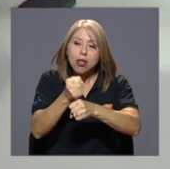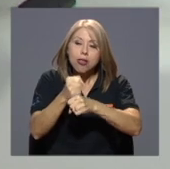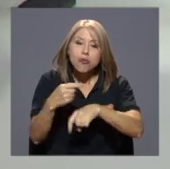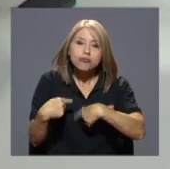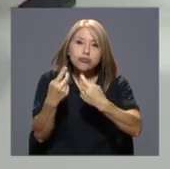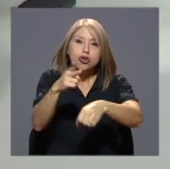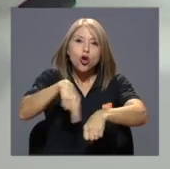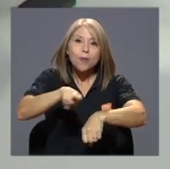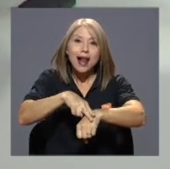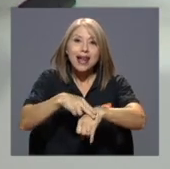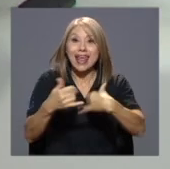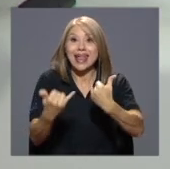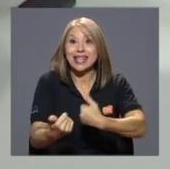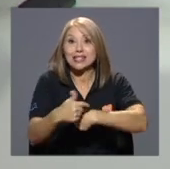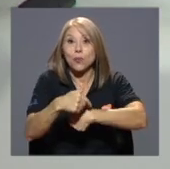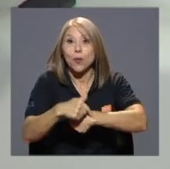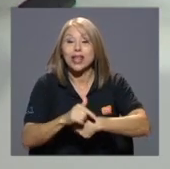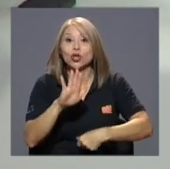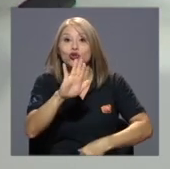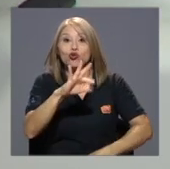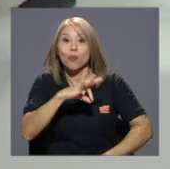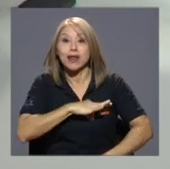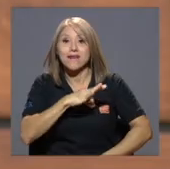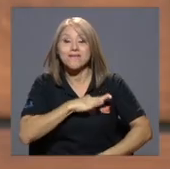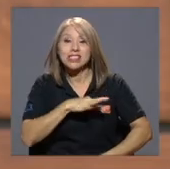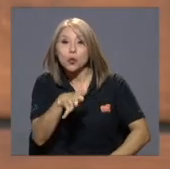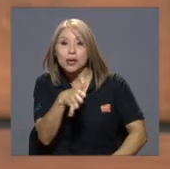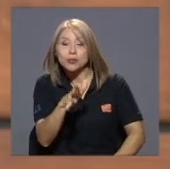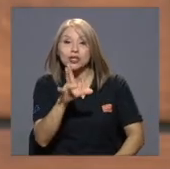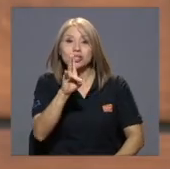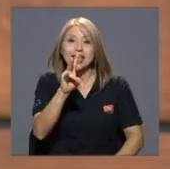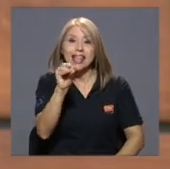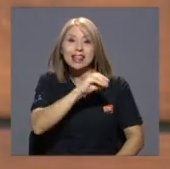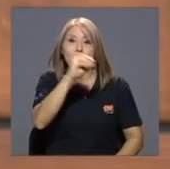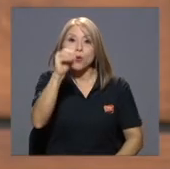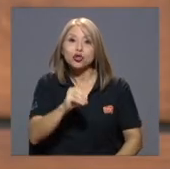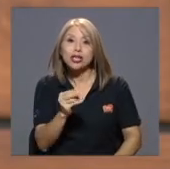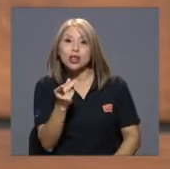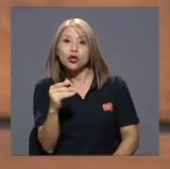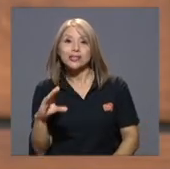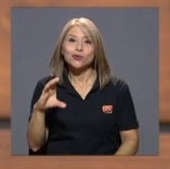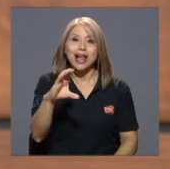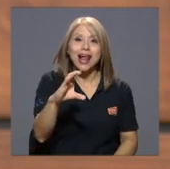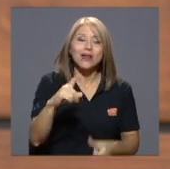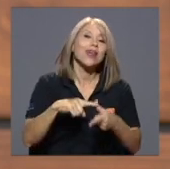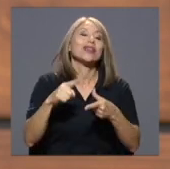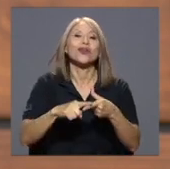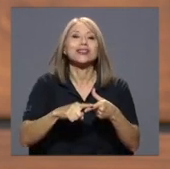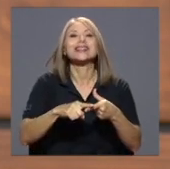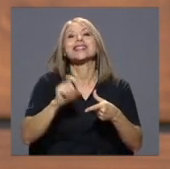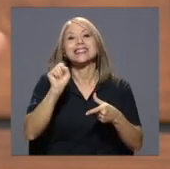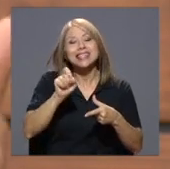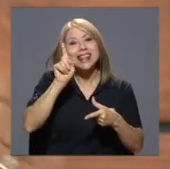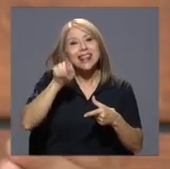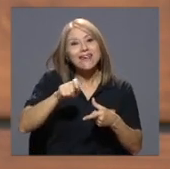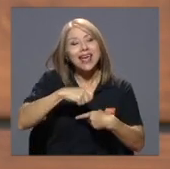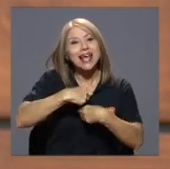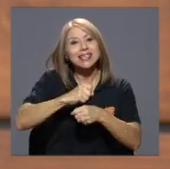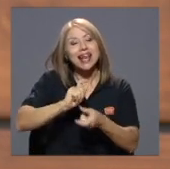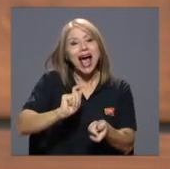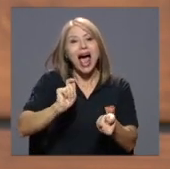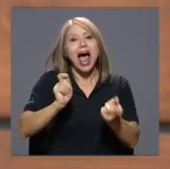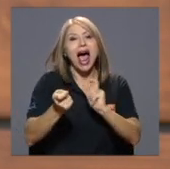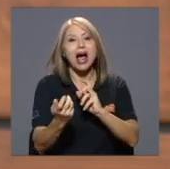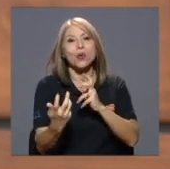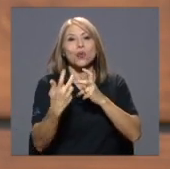momento usted se lleva beneficios cercanos al 70%. Entonces el problema es que sí hay que hacer un ajuste de beneficios, pero es muy diferente